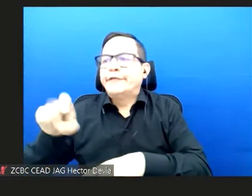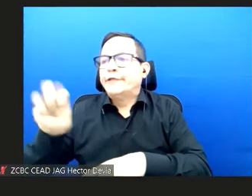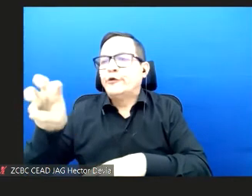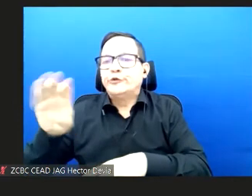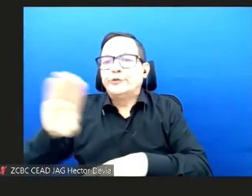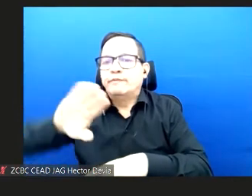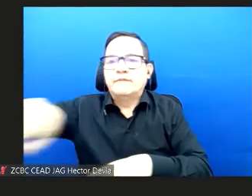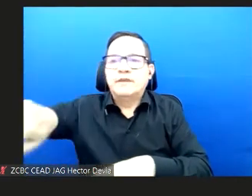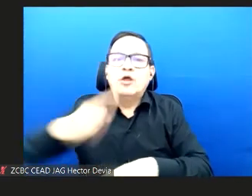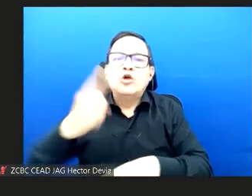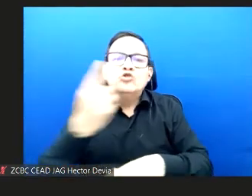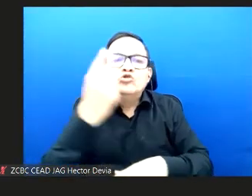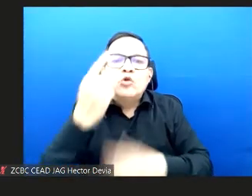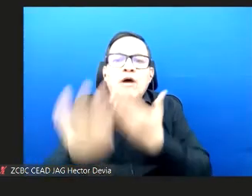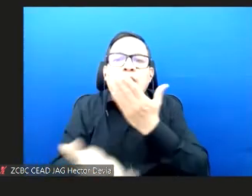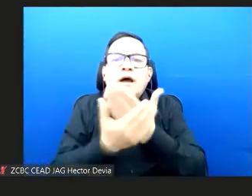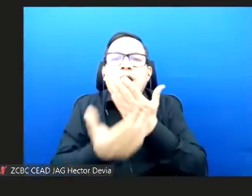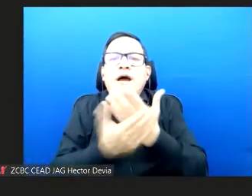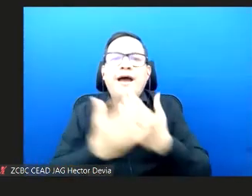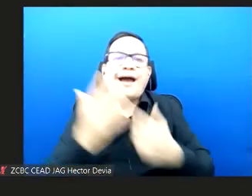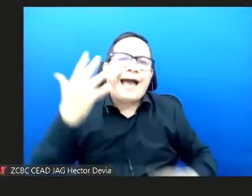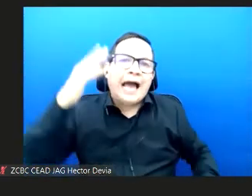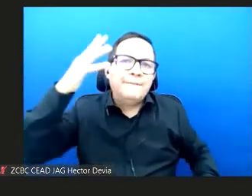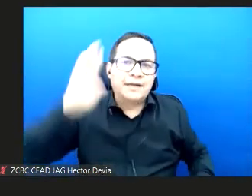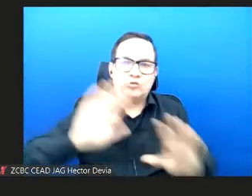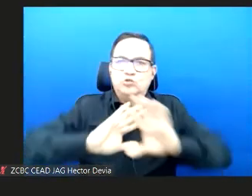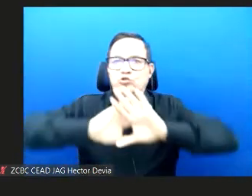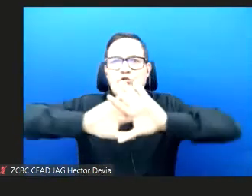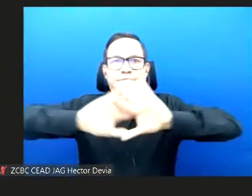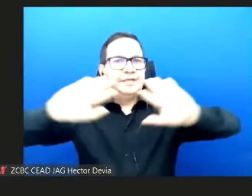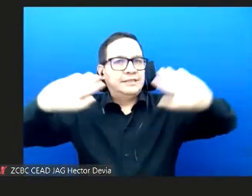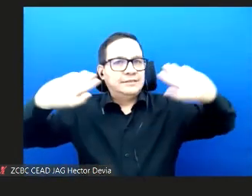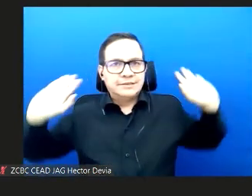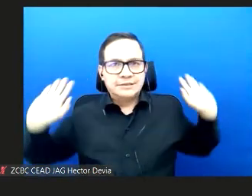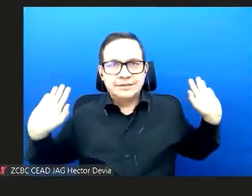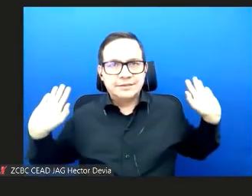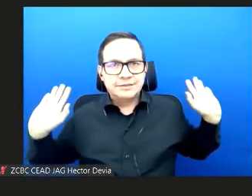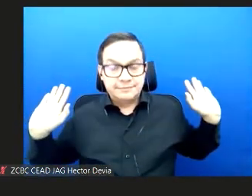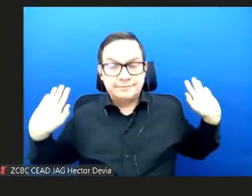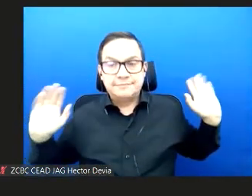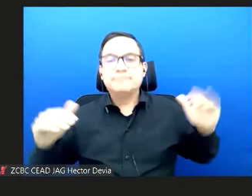es la zona amarilla, ¿sí? Básicamente, eso es. Y A